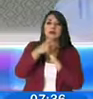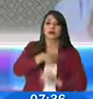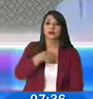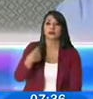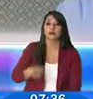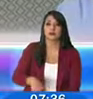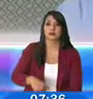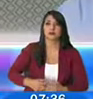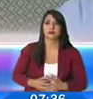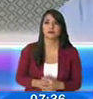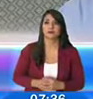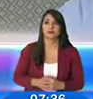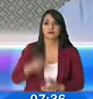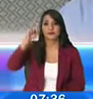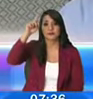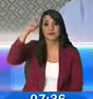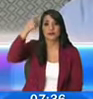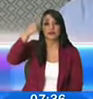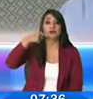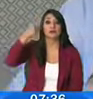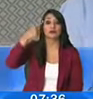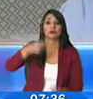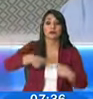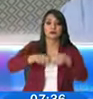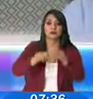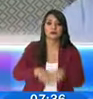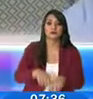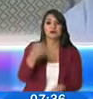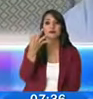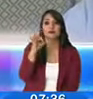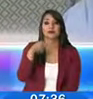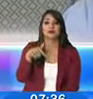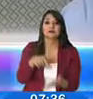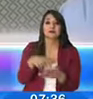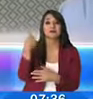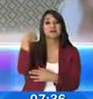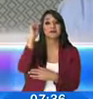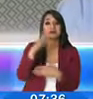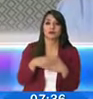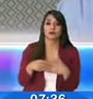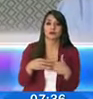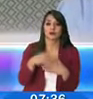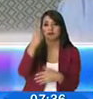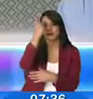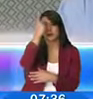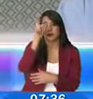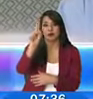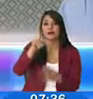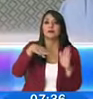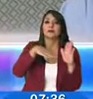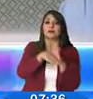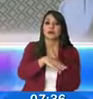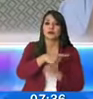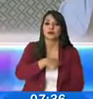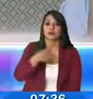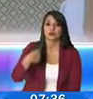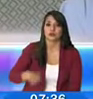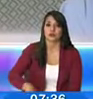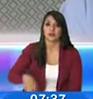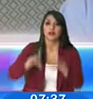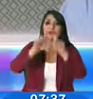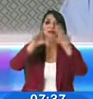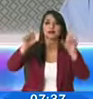Petrochina. El gobierno de Correa contrató 19 mil millones de dólares de deuda con los bancos chinos y con la